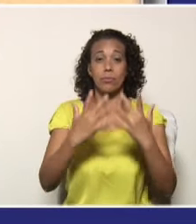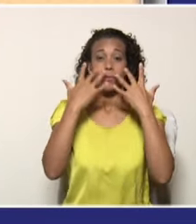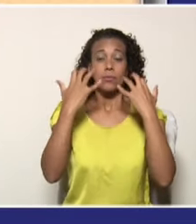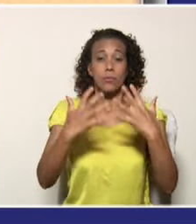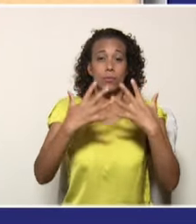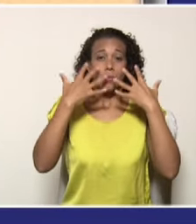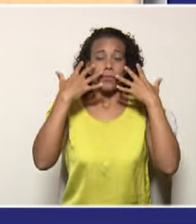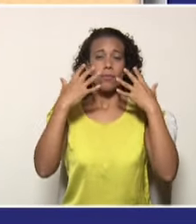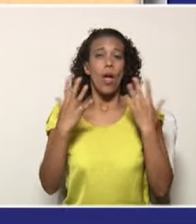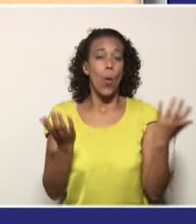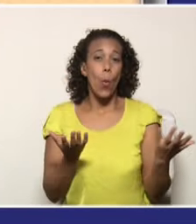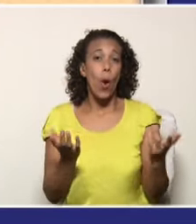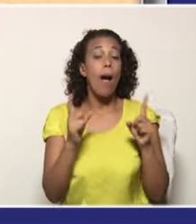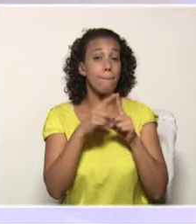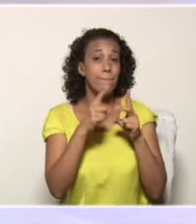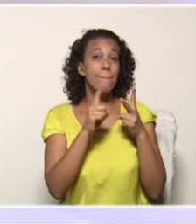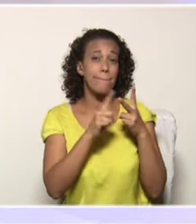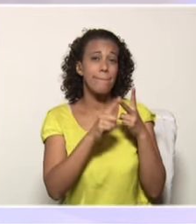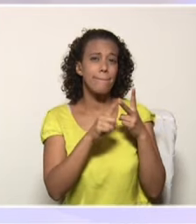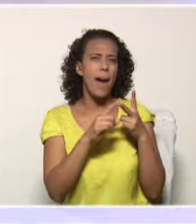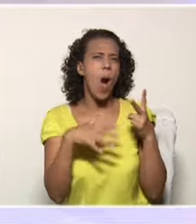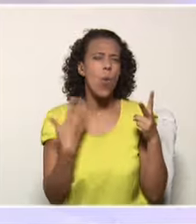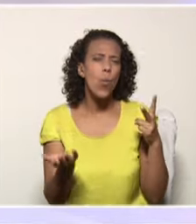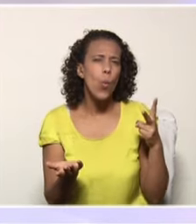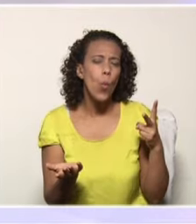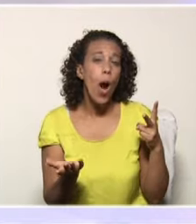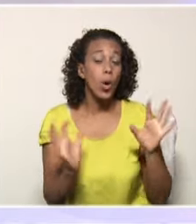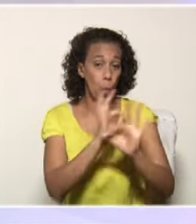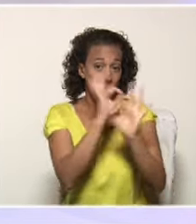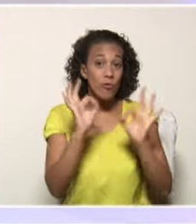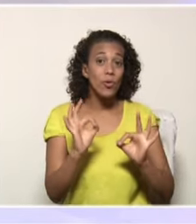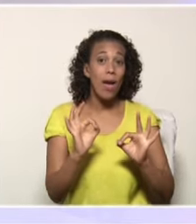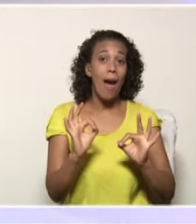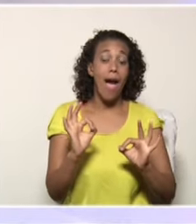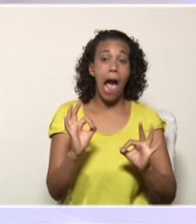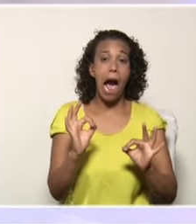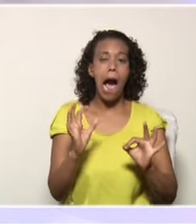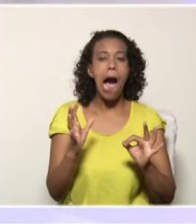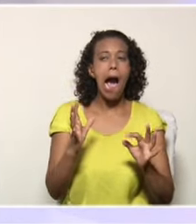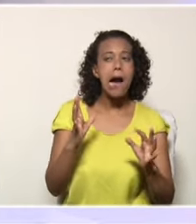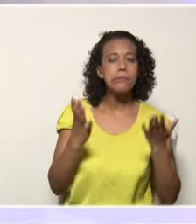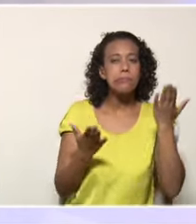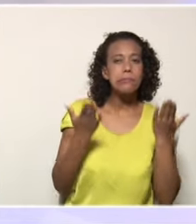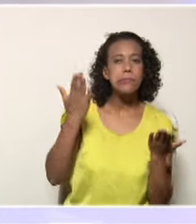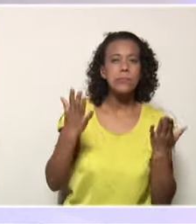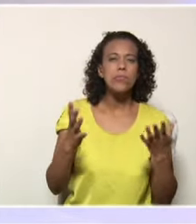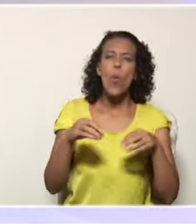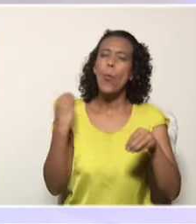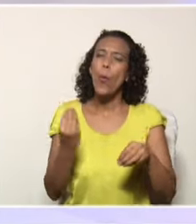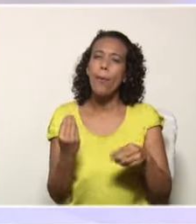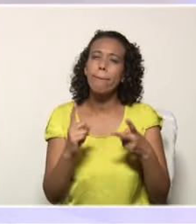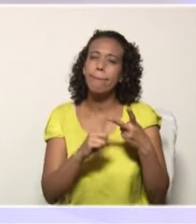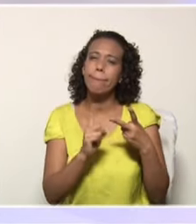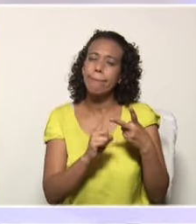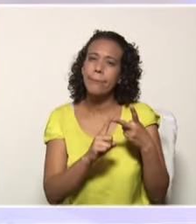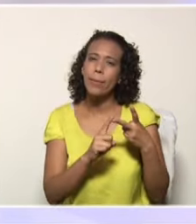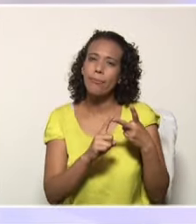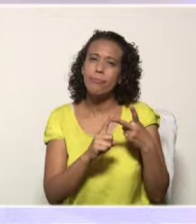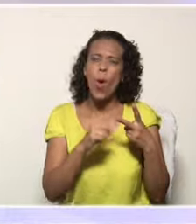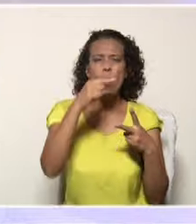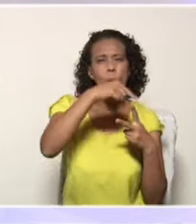anaeróbico. Aunque lo correcto es decir que un ejercicio es predominantemente aeróbico o